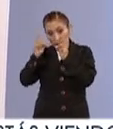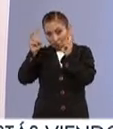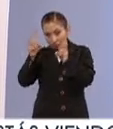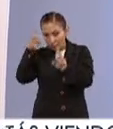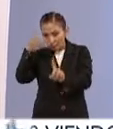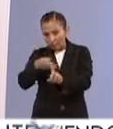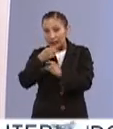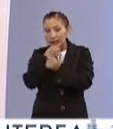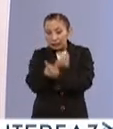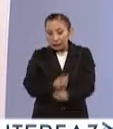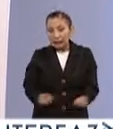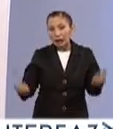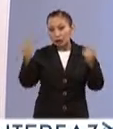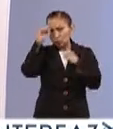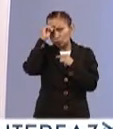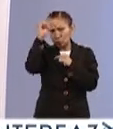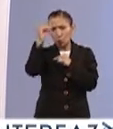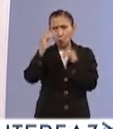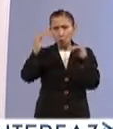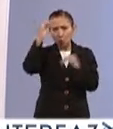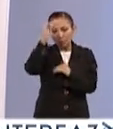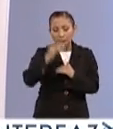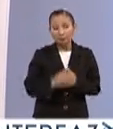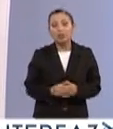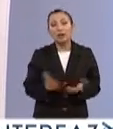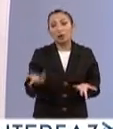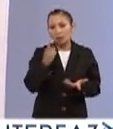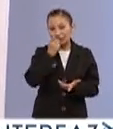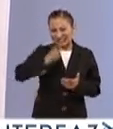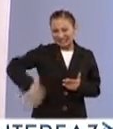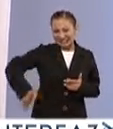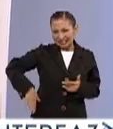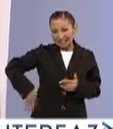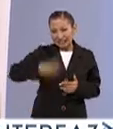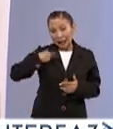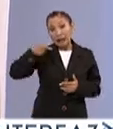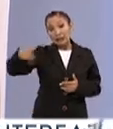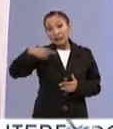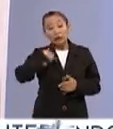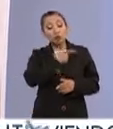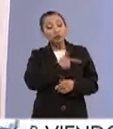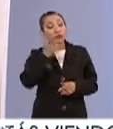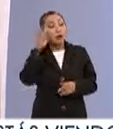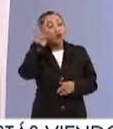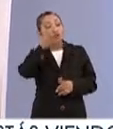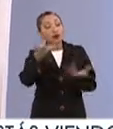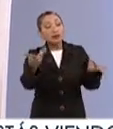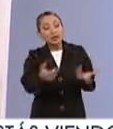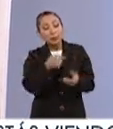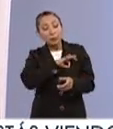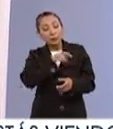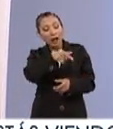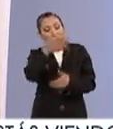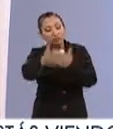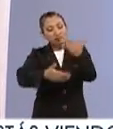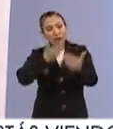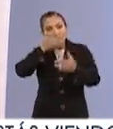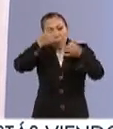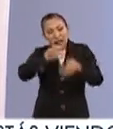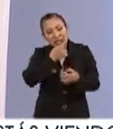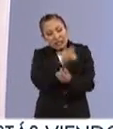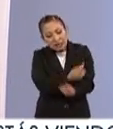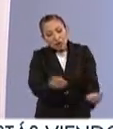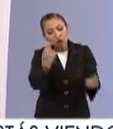tema, el tema de los niños sobredotados. Como nos comentabas, lo que te gustaría lograr es que pues, se puedan desarrollar de forma